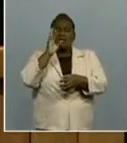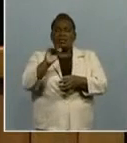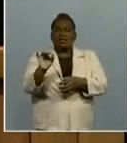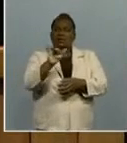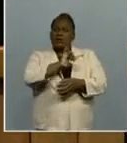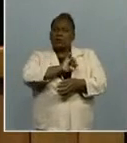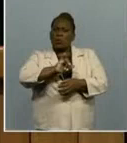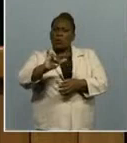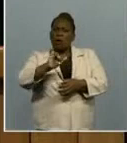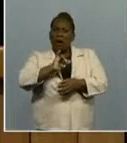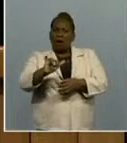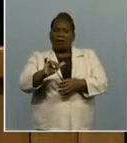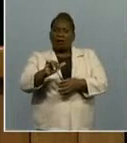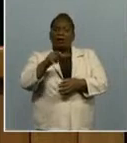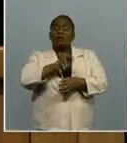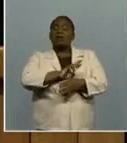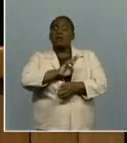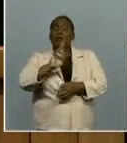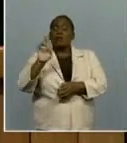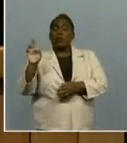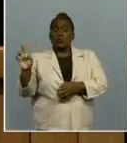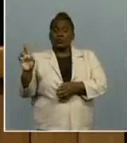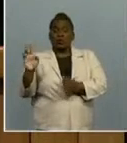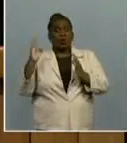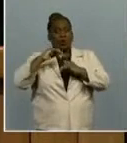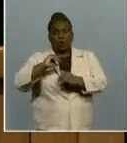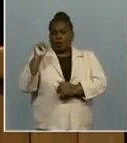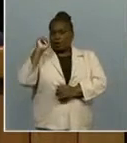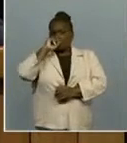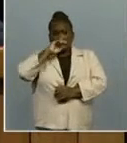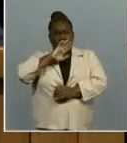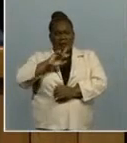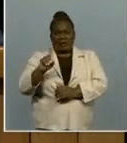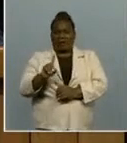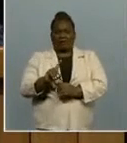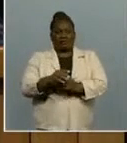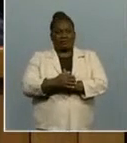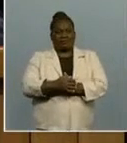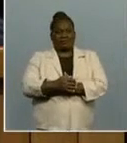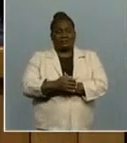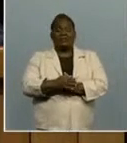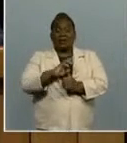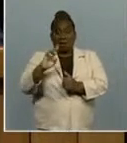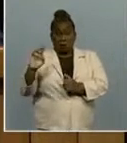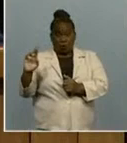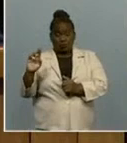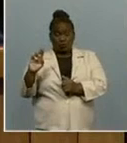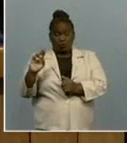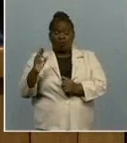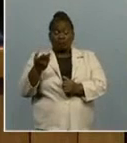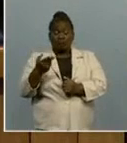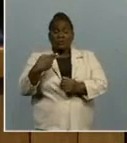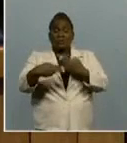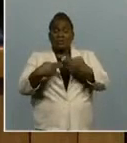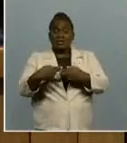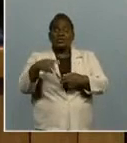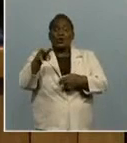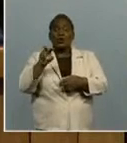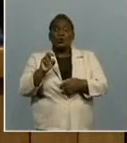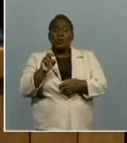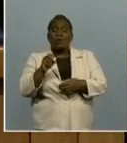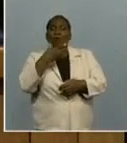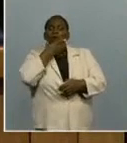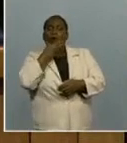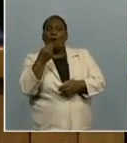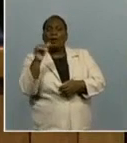puede afirmar que la revolución no termina con ella porque logró formar nuevas generaciones igualmente